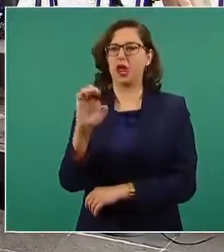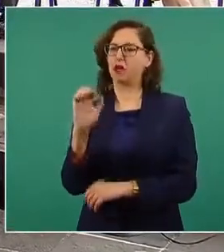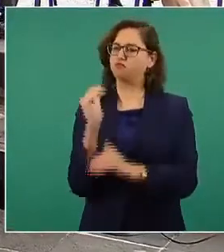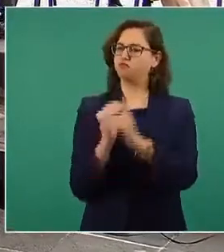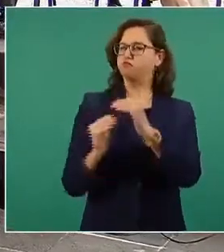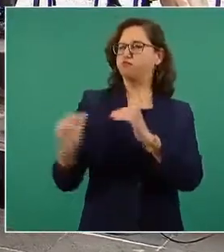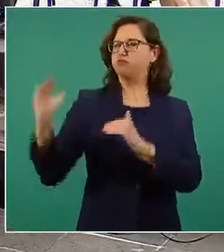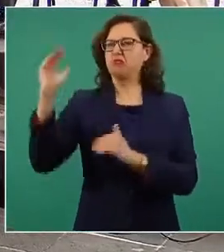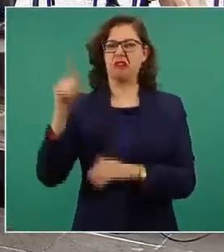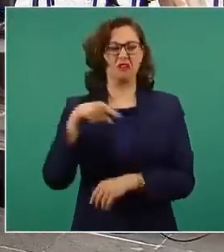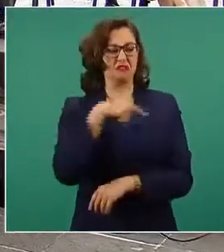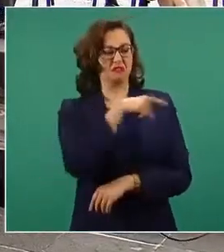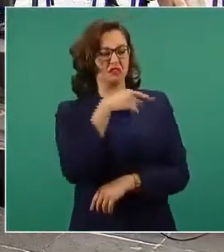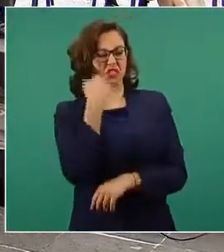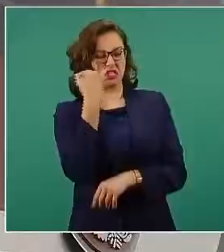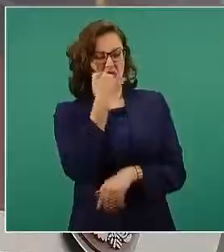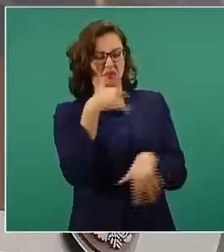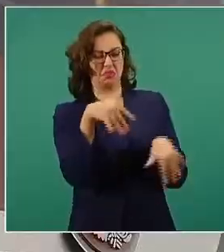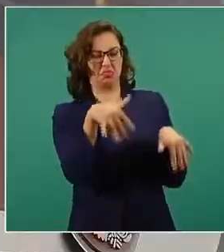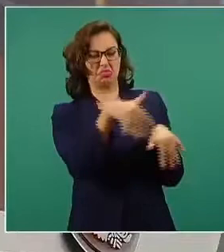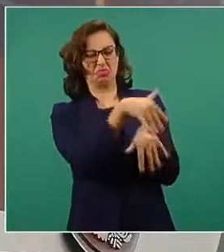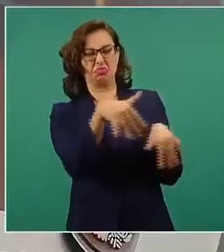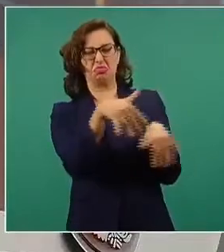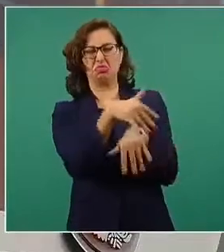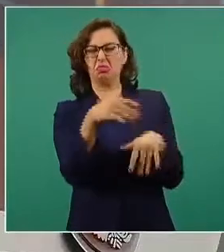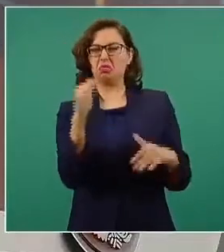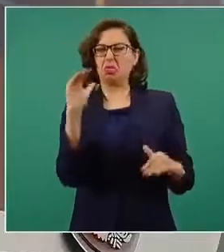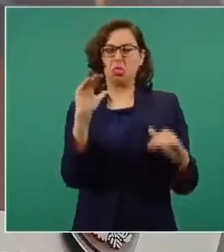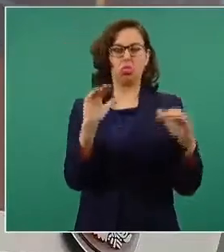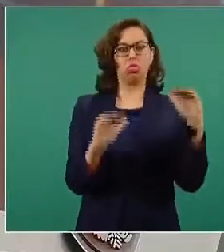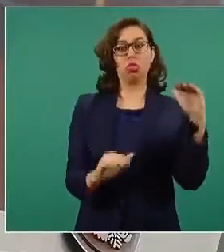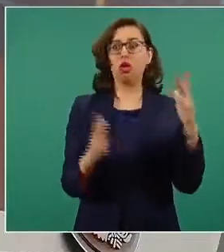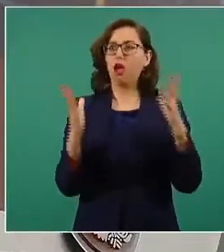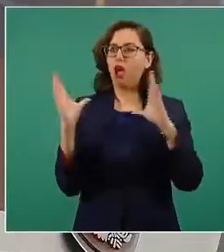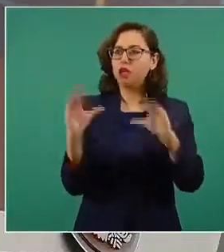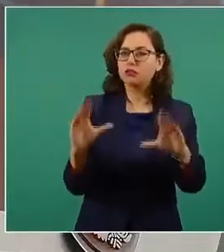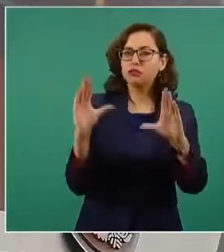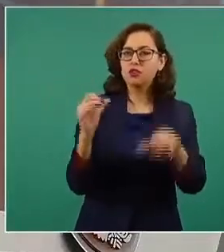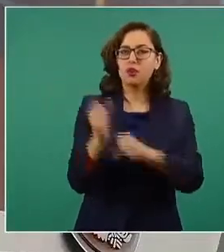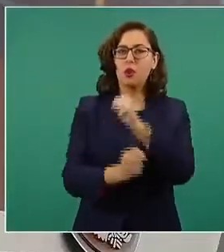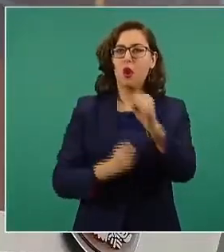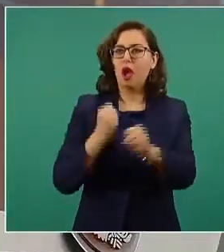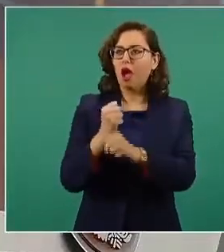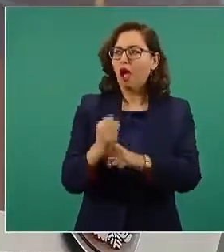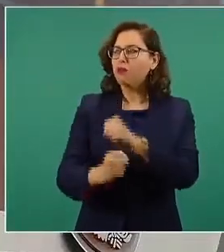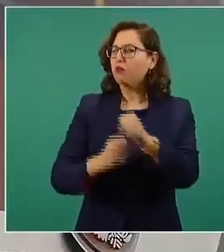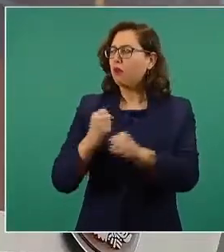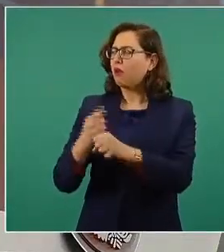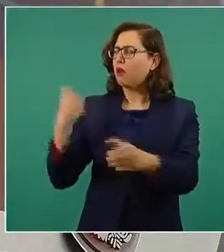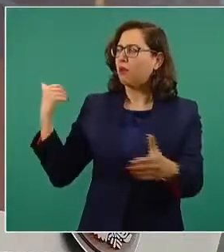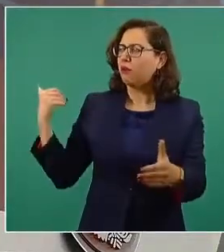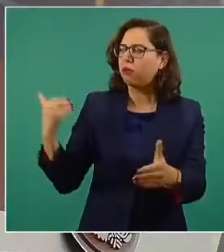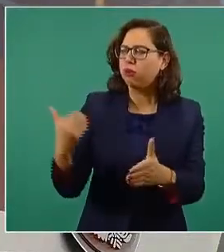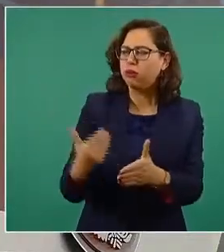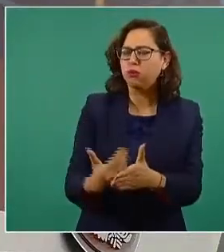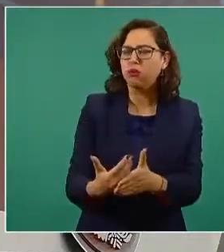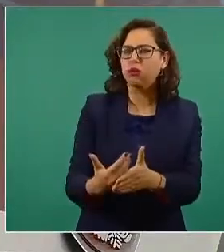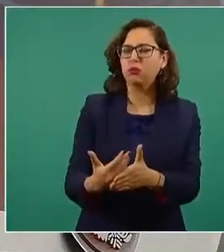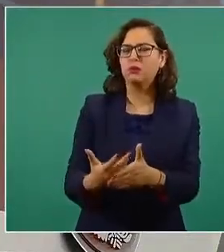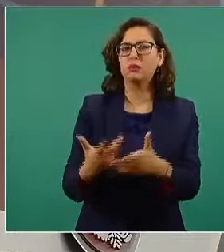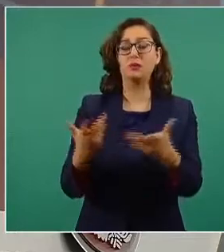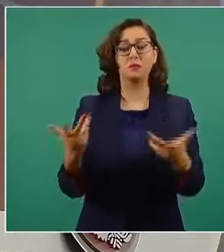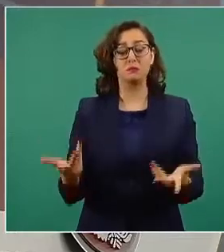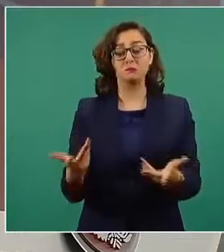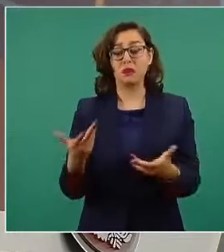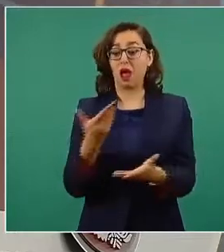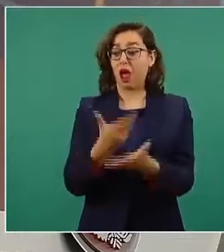los dialectos precolombinos. Décadas más recientes, muchos antropólogos e historiadores, pero sobre